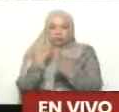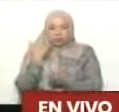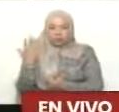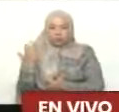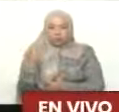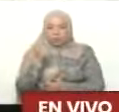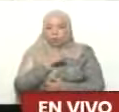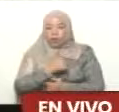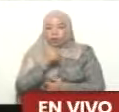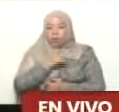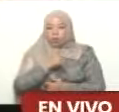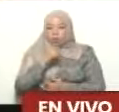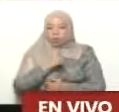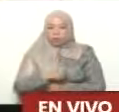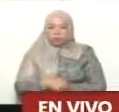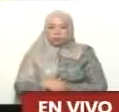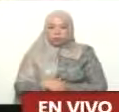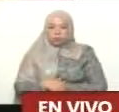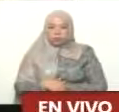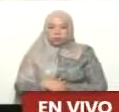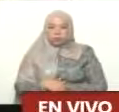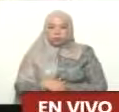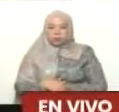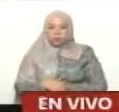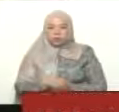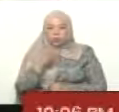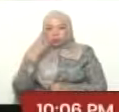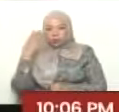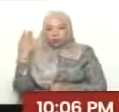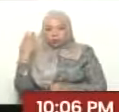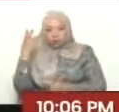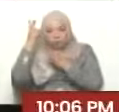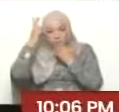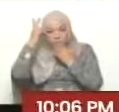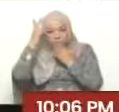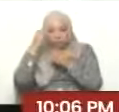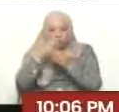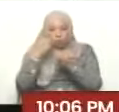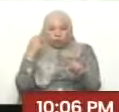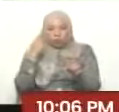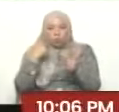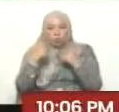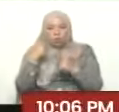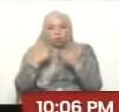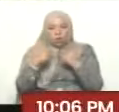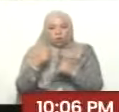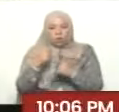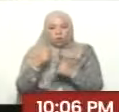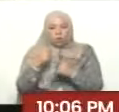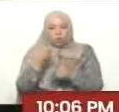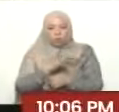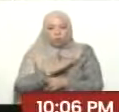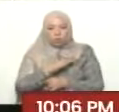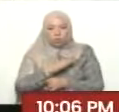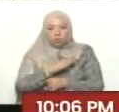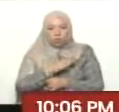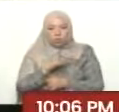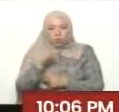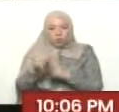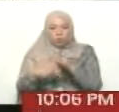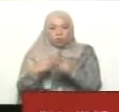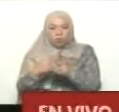bastante resistente, y nosotros hicimos por allá las cumbres para llevar adelante el patrimonio inmaterial